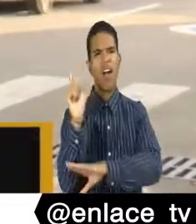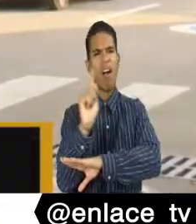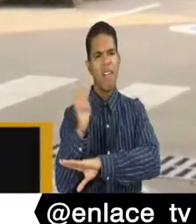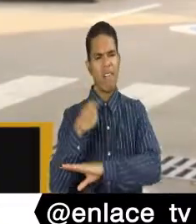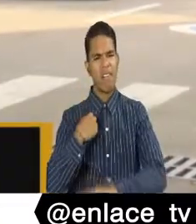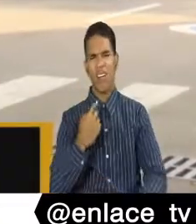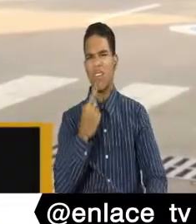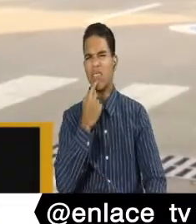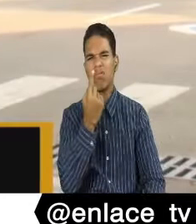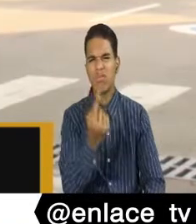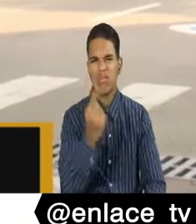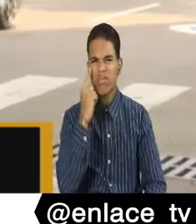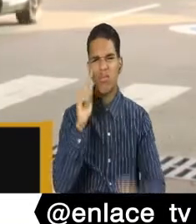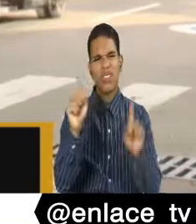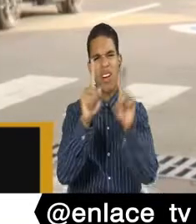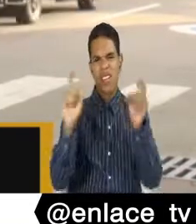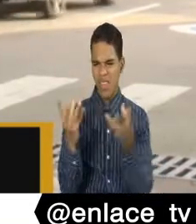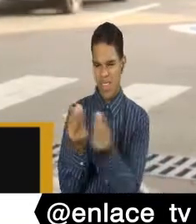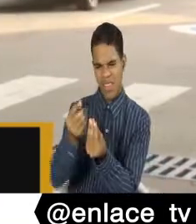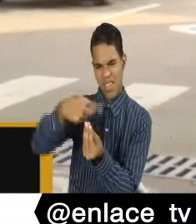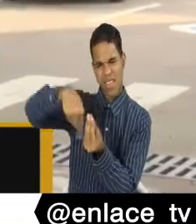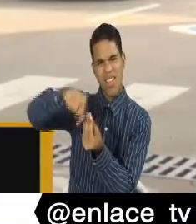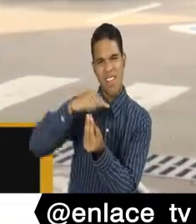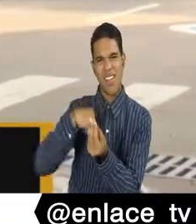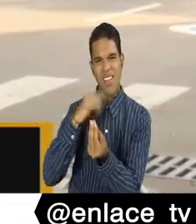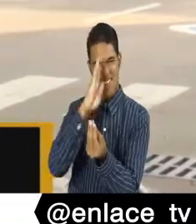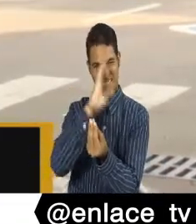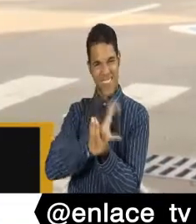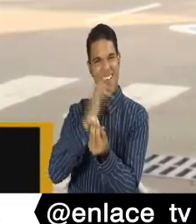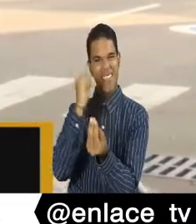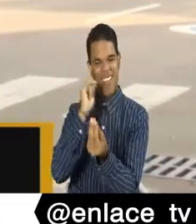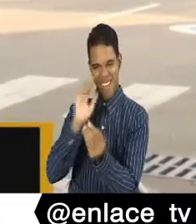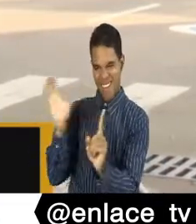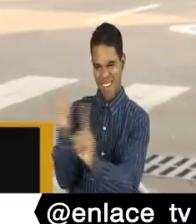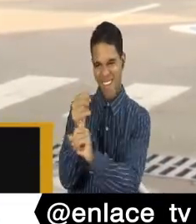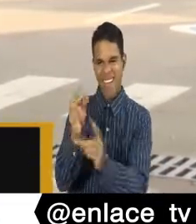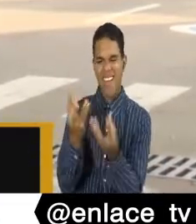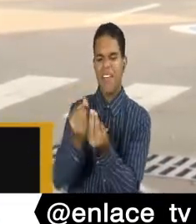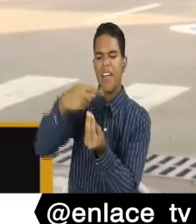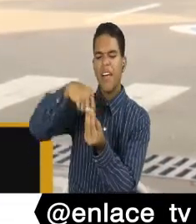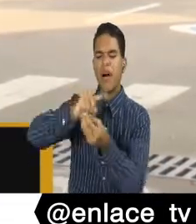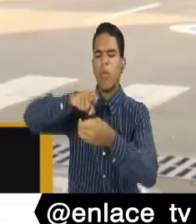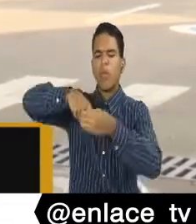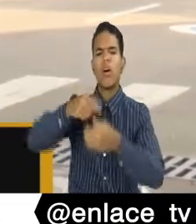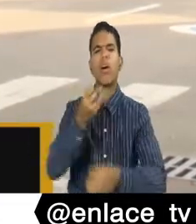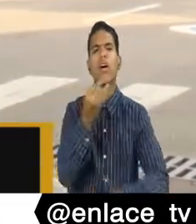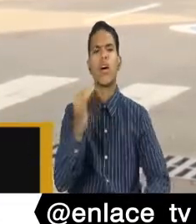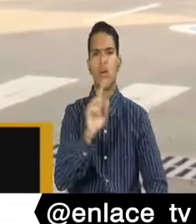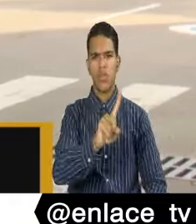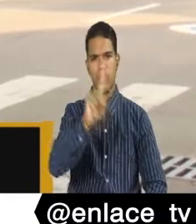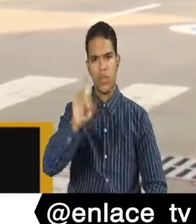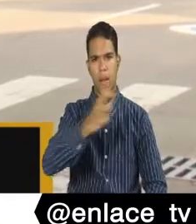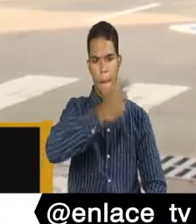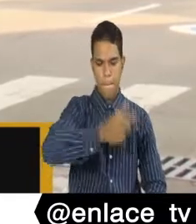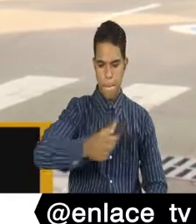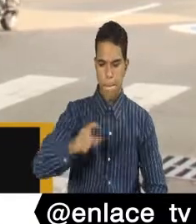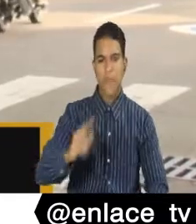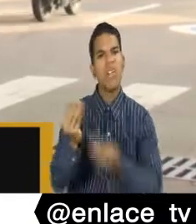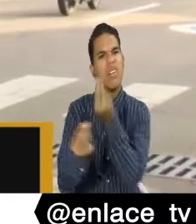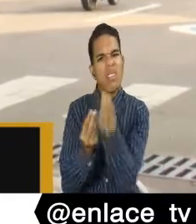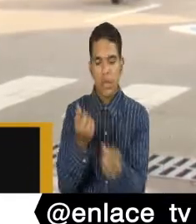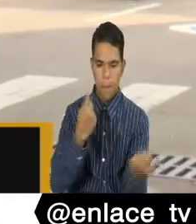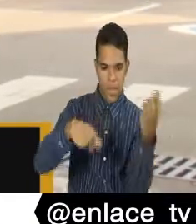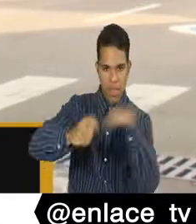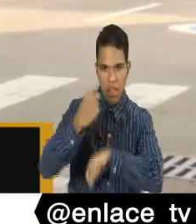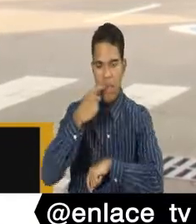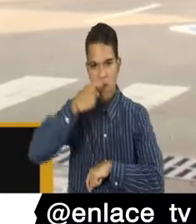banda delincuencial en la que participaban alrededor de 16 personas y estaba dedicada a la venta y distribución de sustancias psicoactivas.